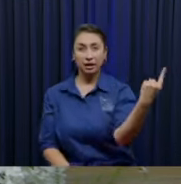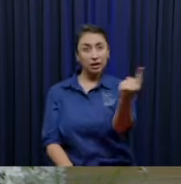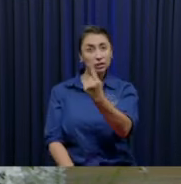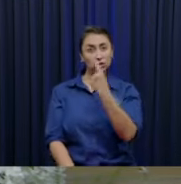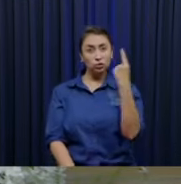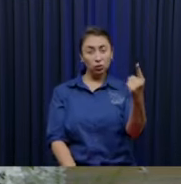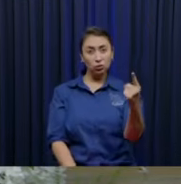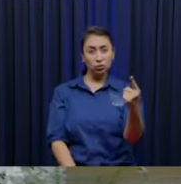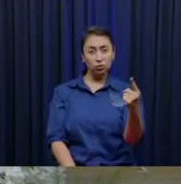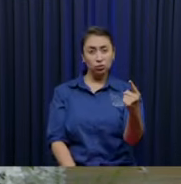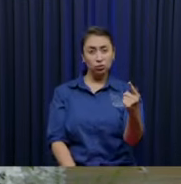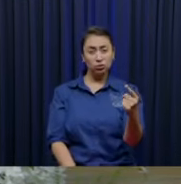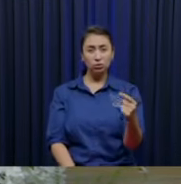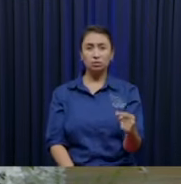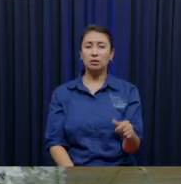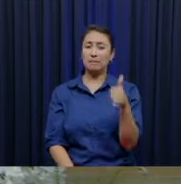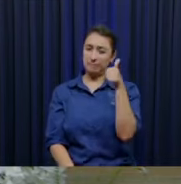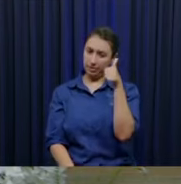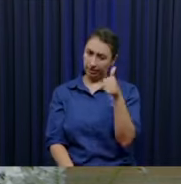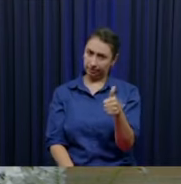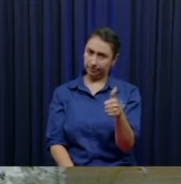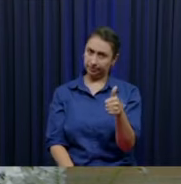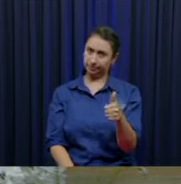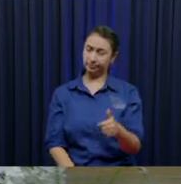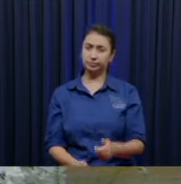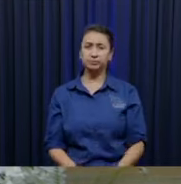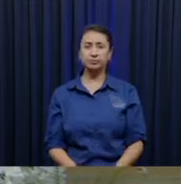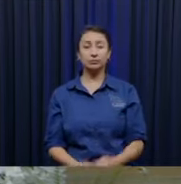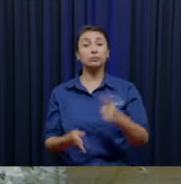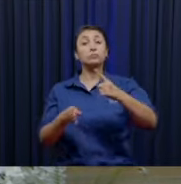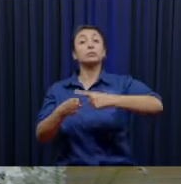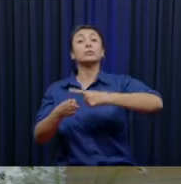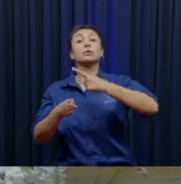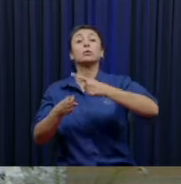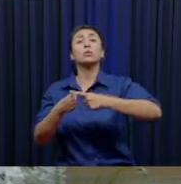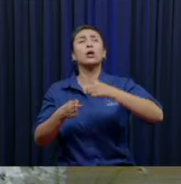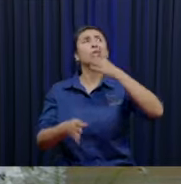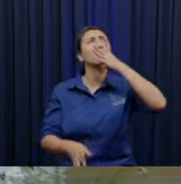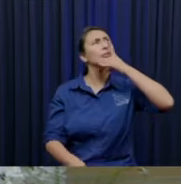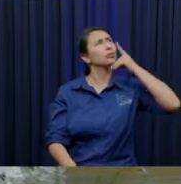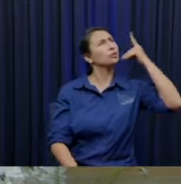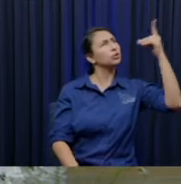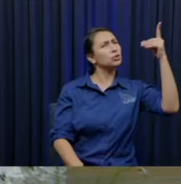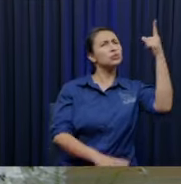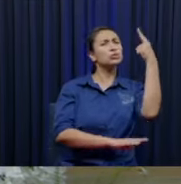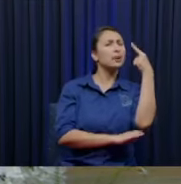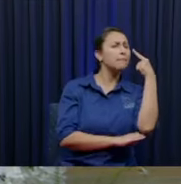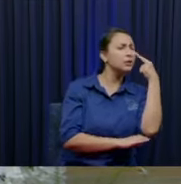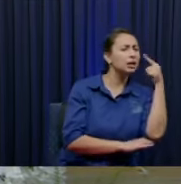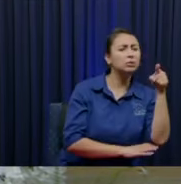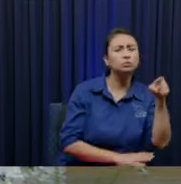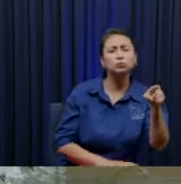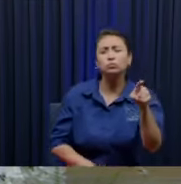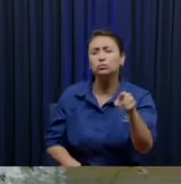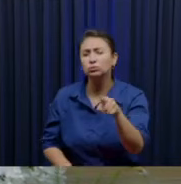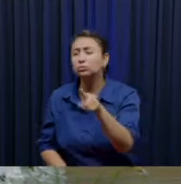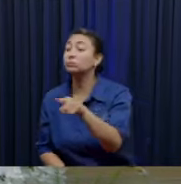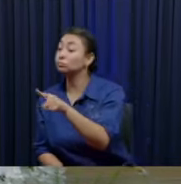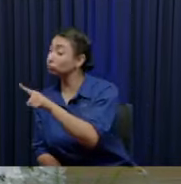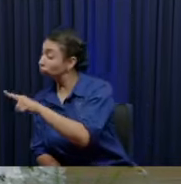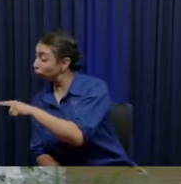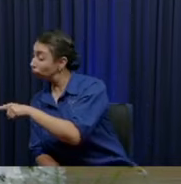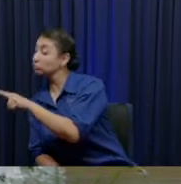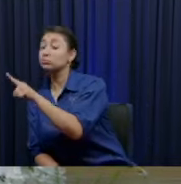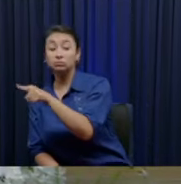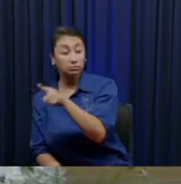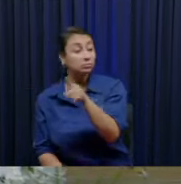y supervisa. Y cuando Dios supervisa todos los días de la creación, en el primer